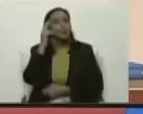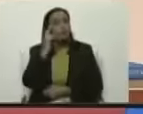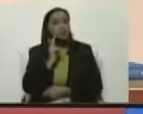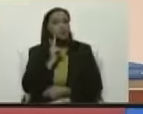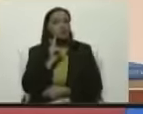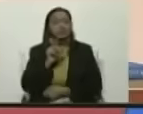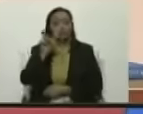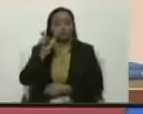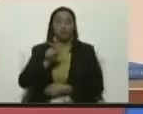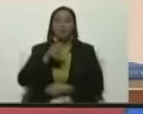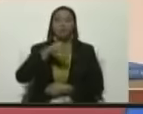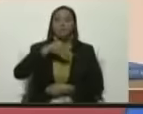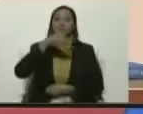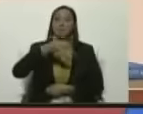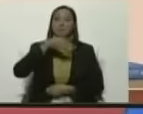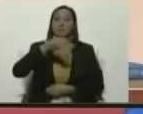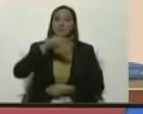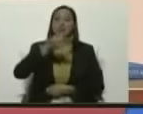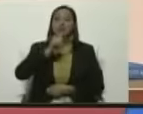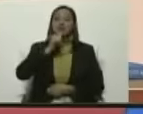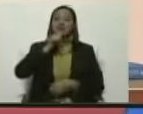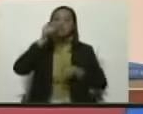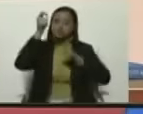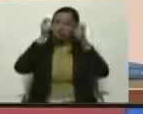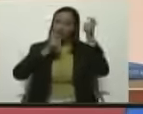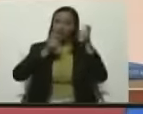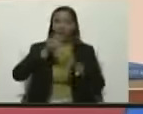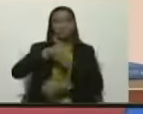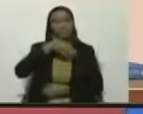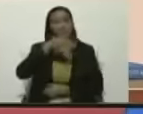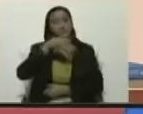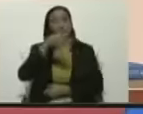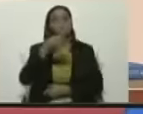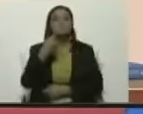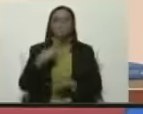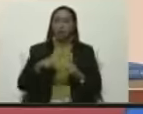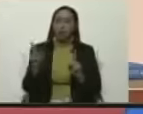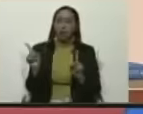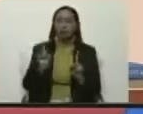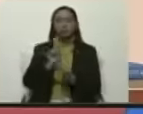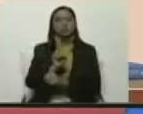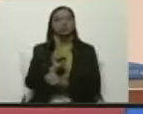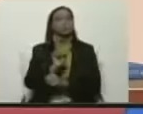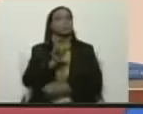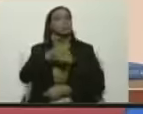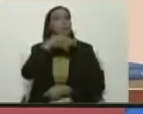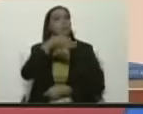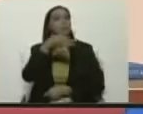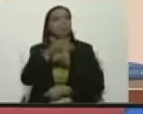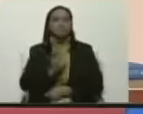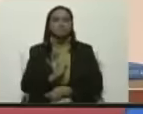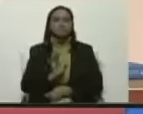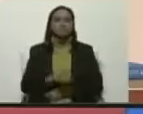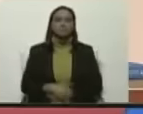el comandante Chávez. Hubo un orador de orden, pero estaba el comandante Chávez y él tomó la palabra, pues. Y